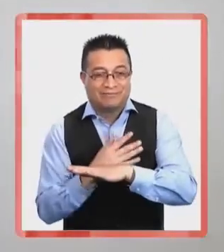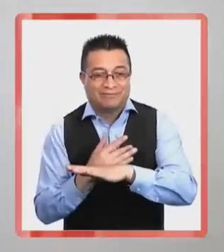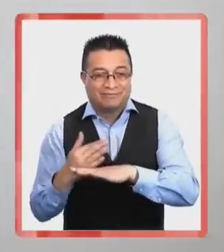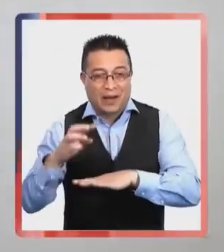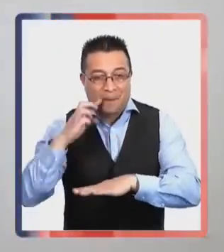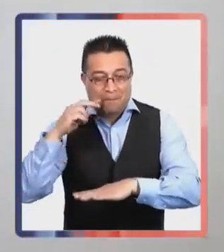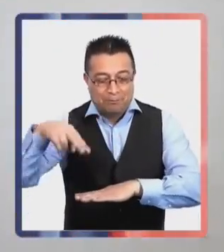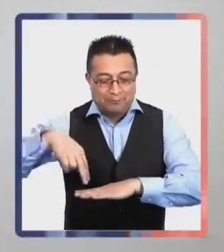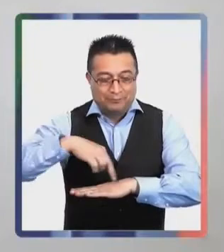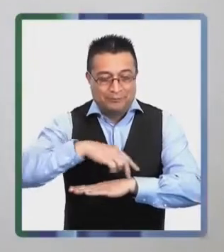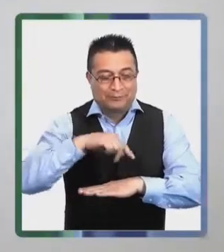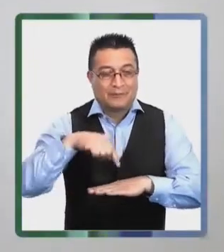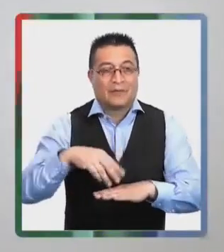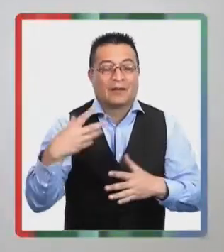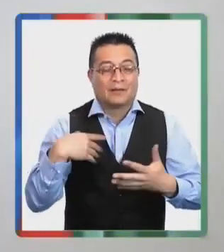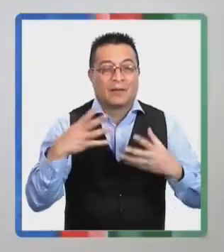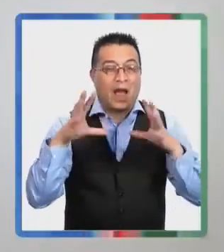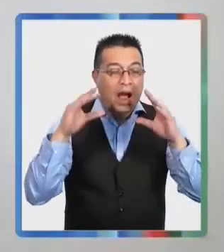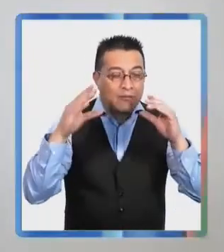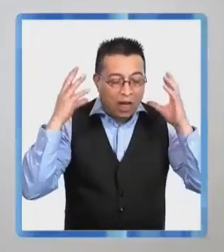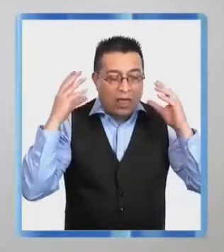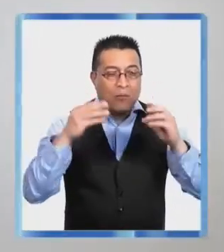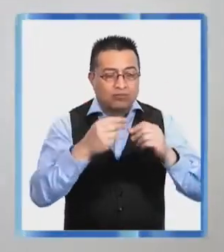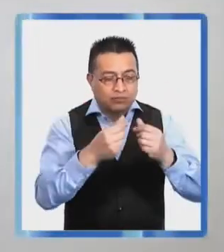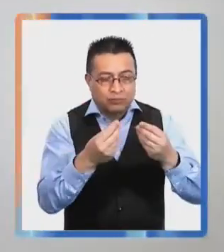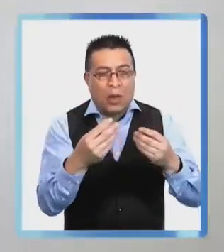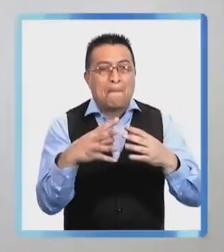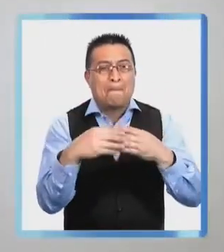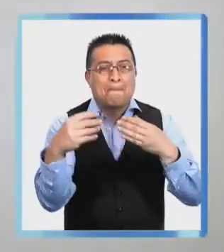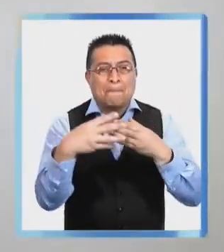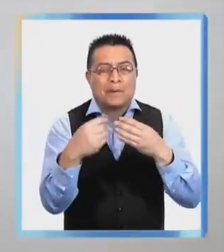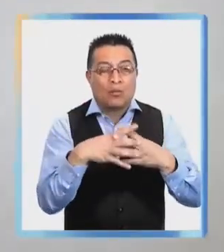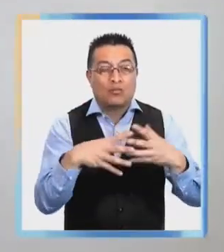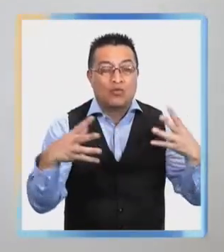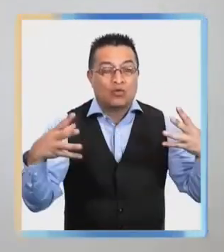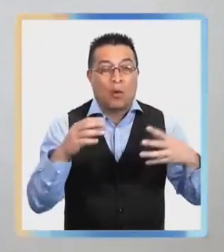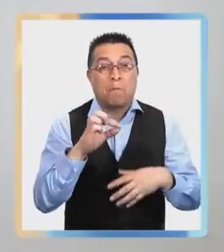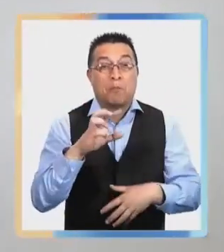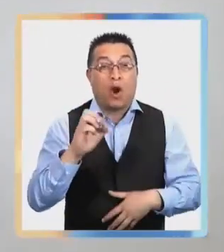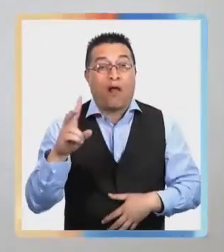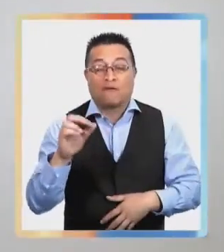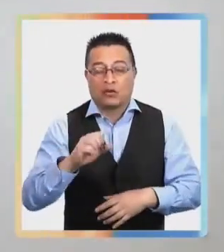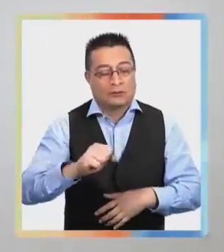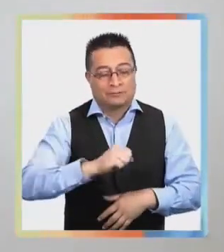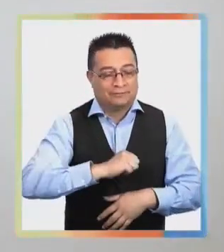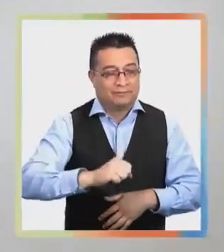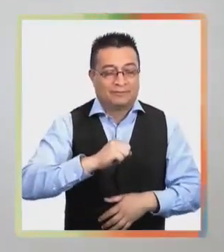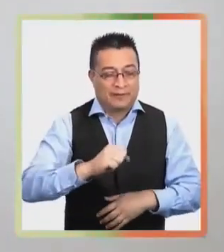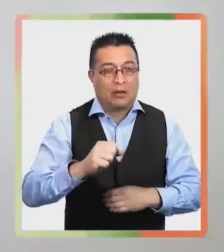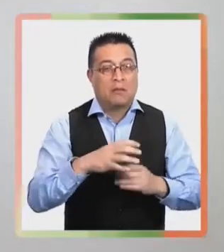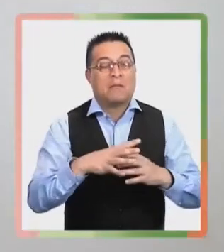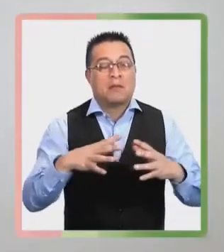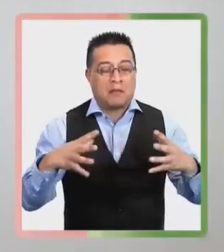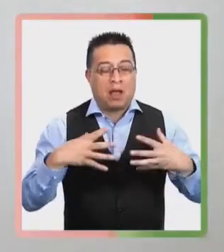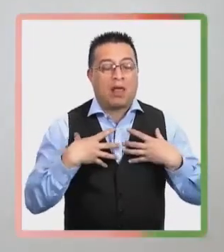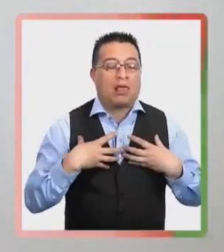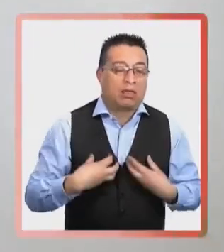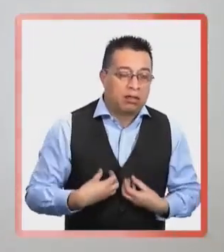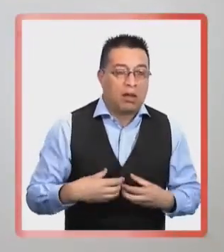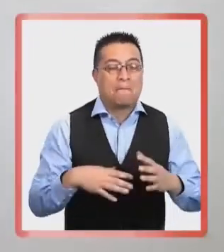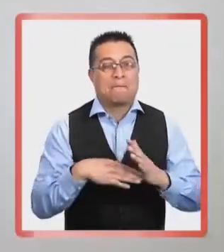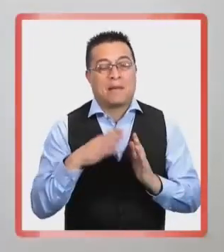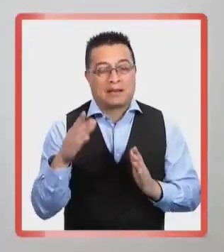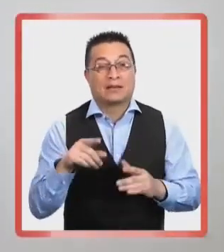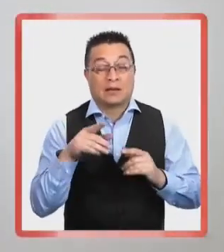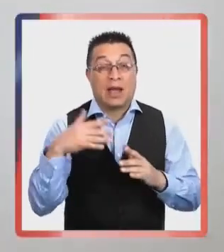aspirar lo que son las alfombras, ¿cierto? Evitar lo que son los peluches, las almohadas de plumas, todas estas cosas que generan polvos y ácaros que